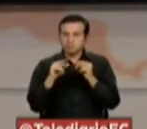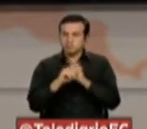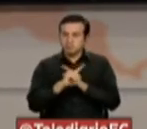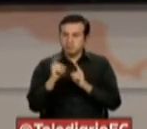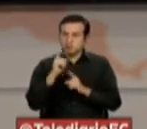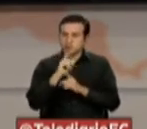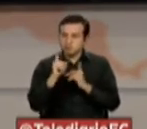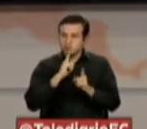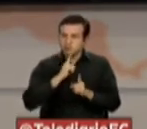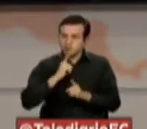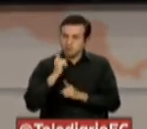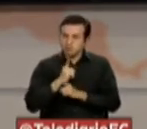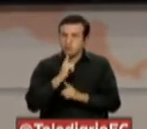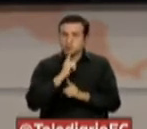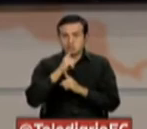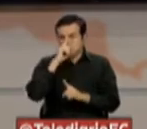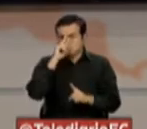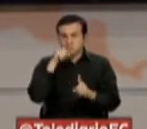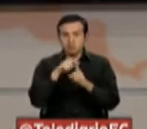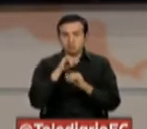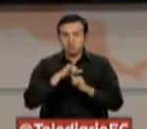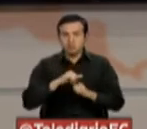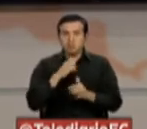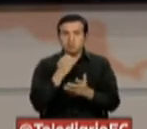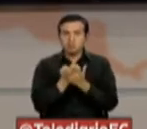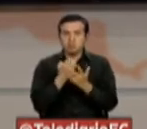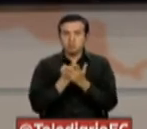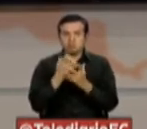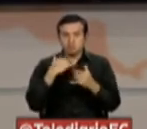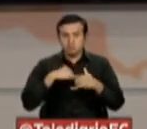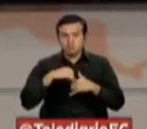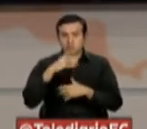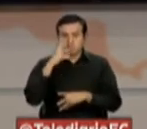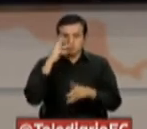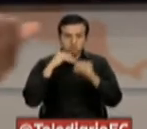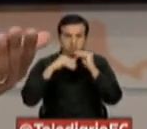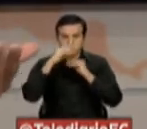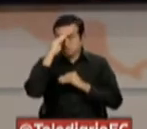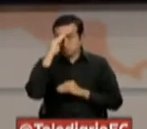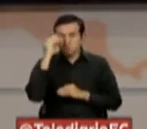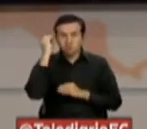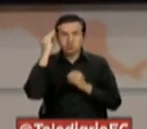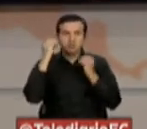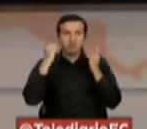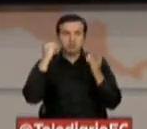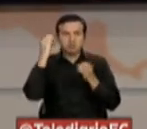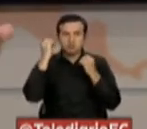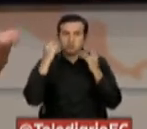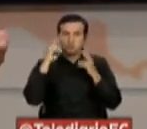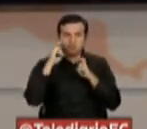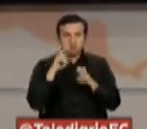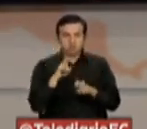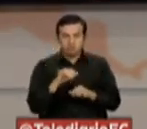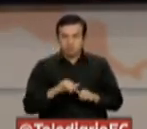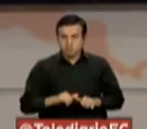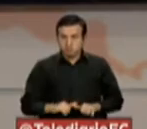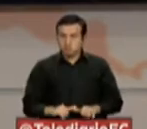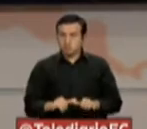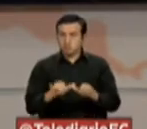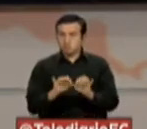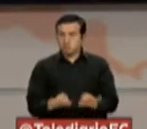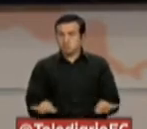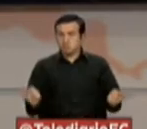¿no? Entonces, en miras de construir una economía del conocimiento basada en la innovación, en la investigación que